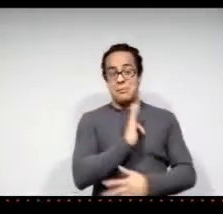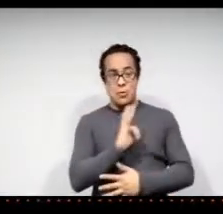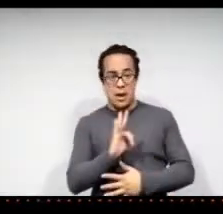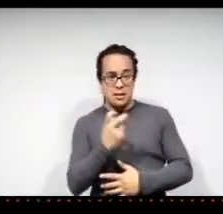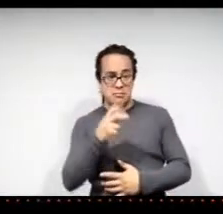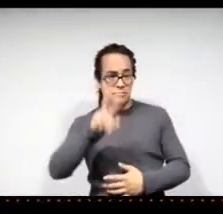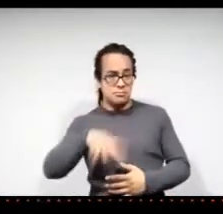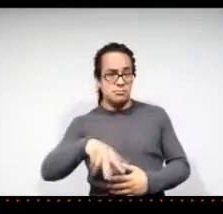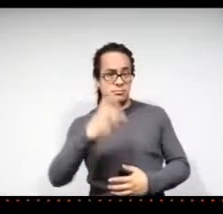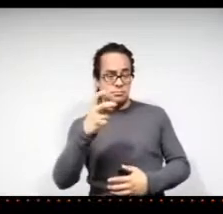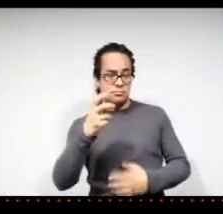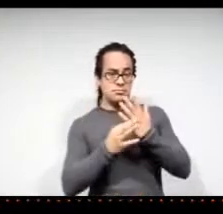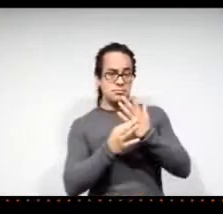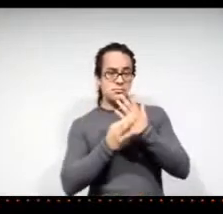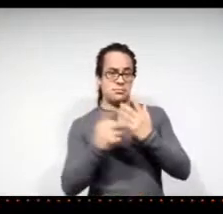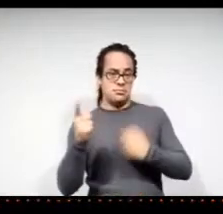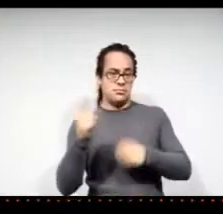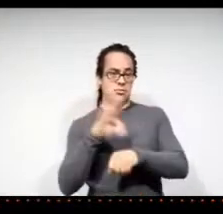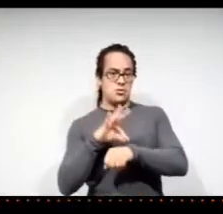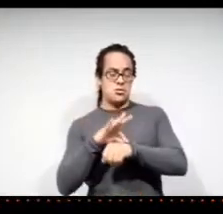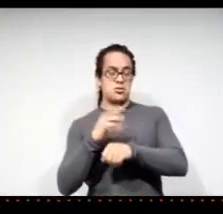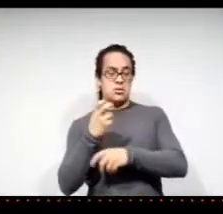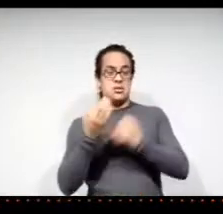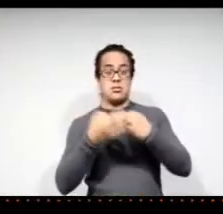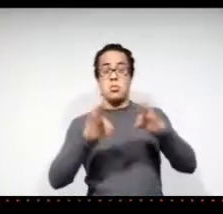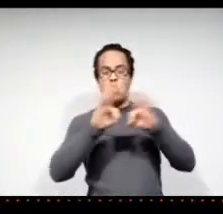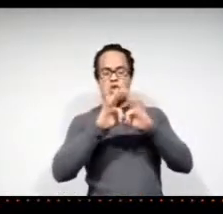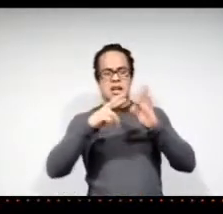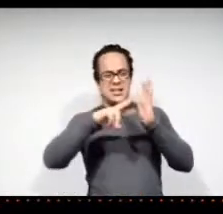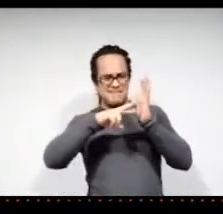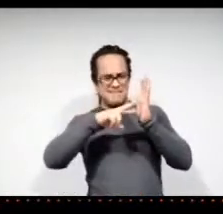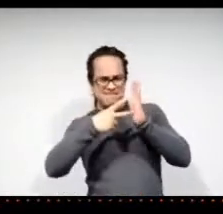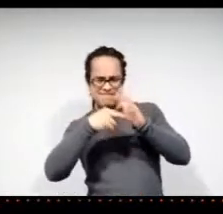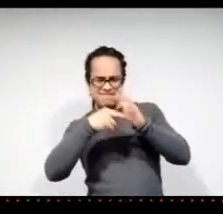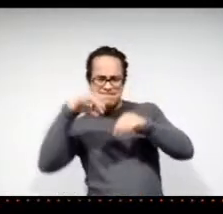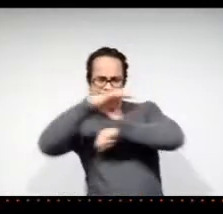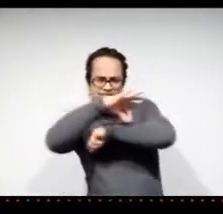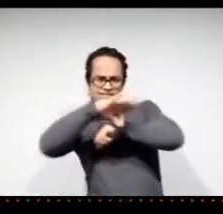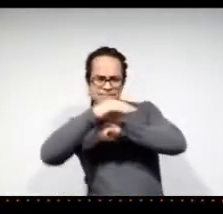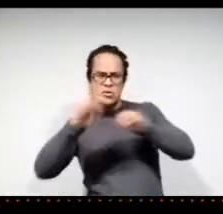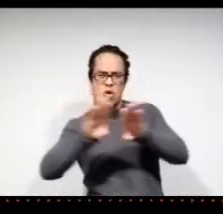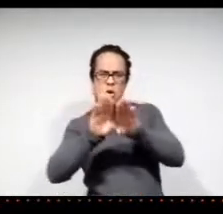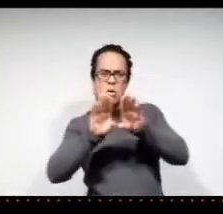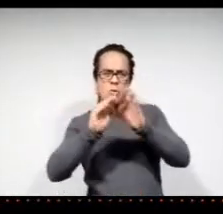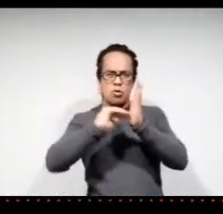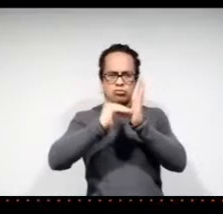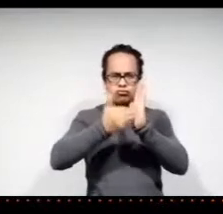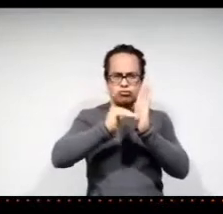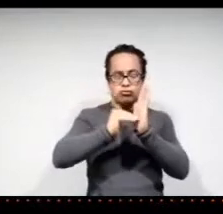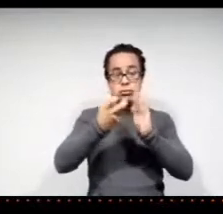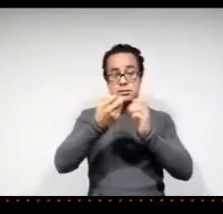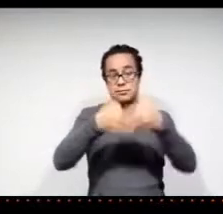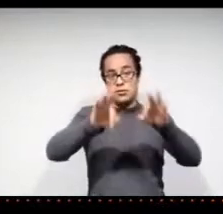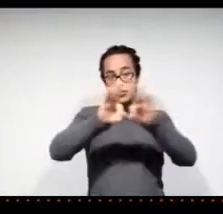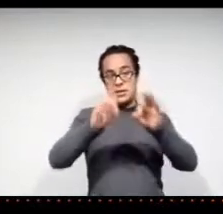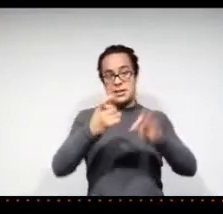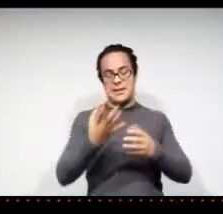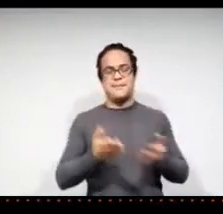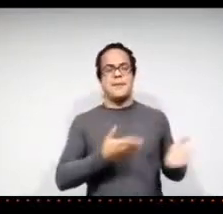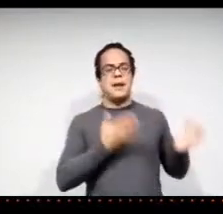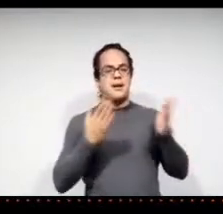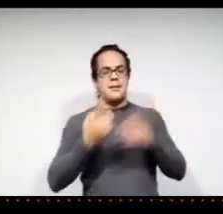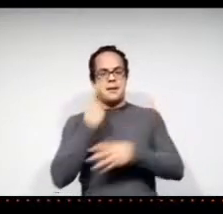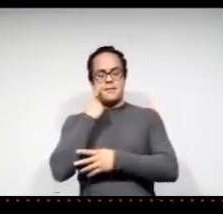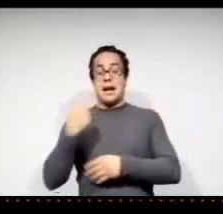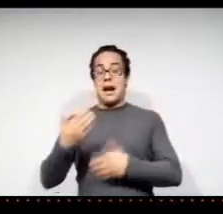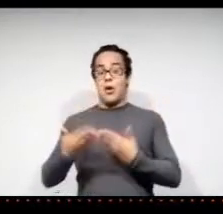doctor, tiene que ver con diseño, no solo con la tecnología. Muy bien, bueno, pues